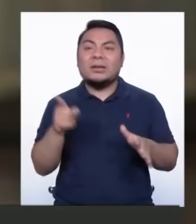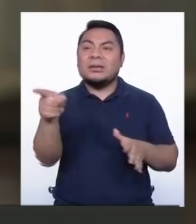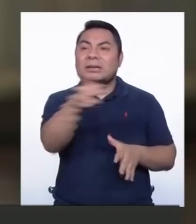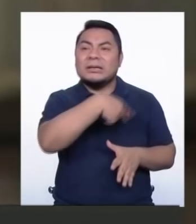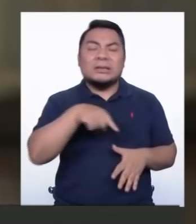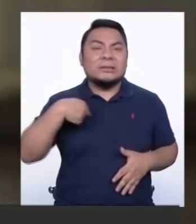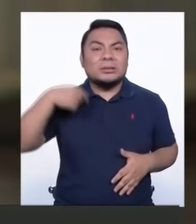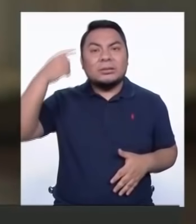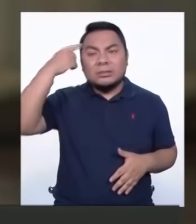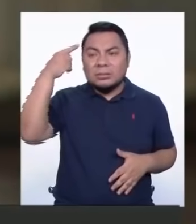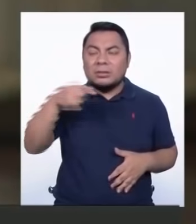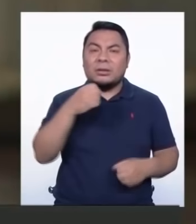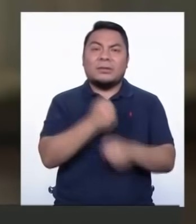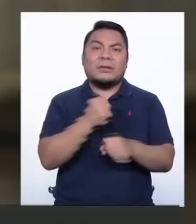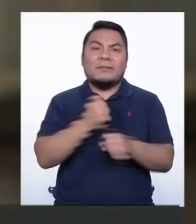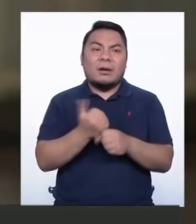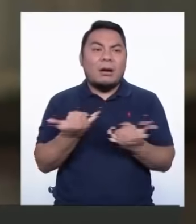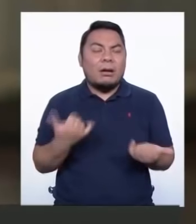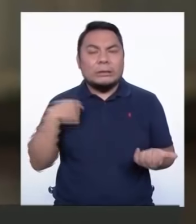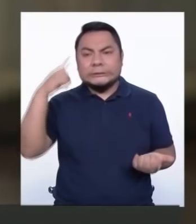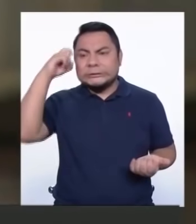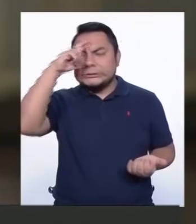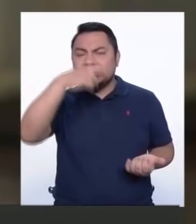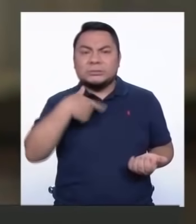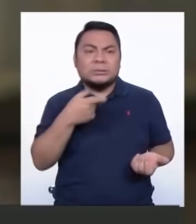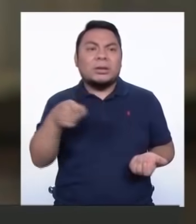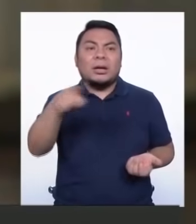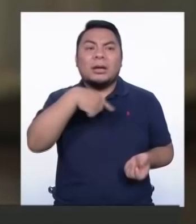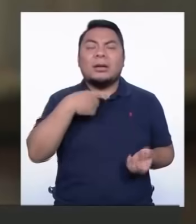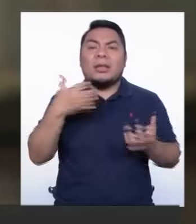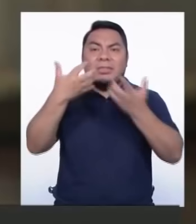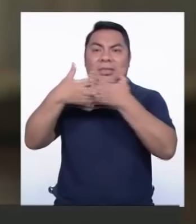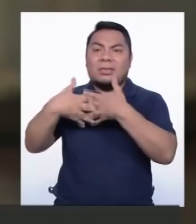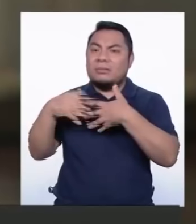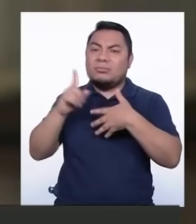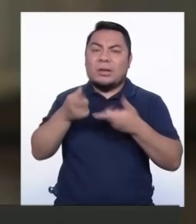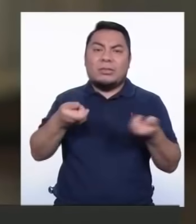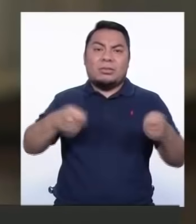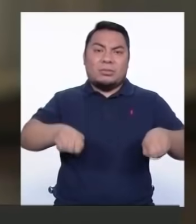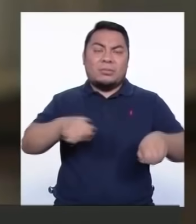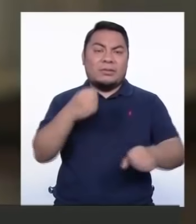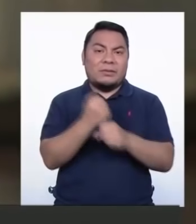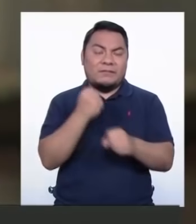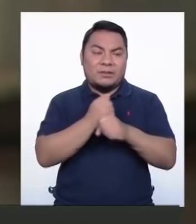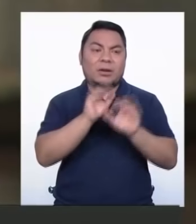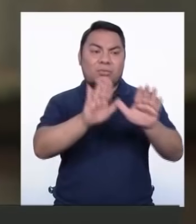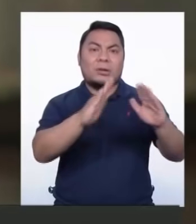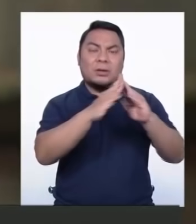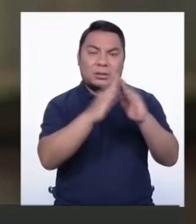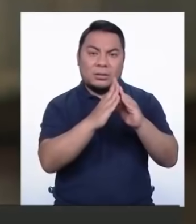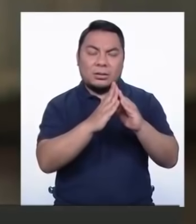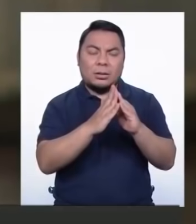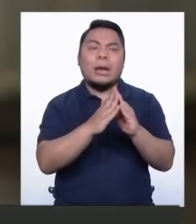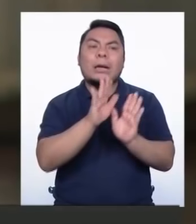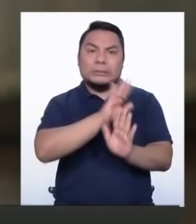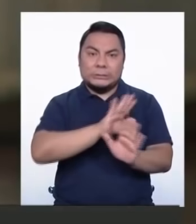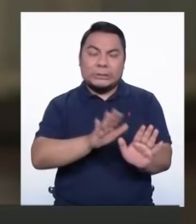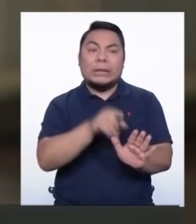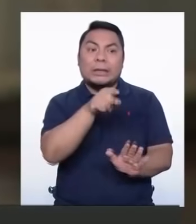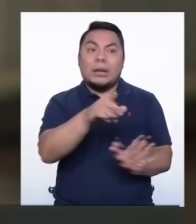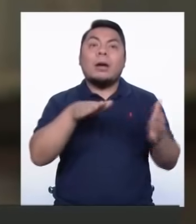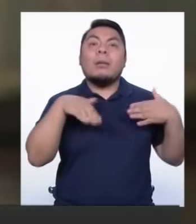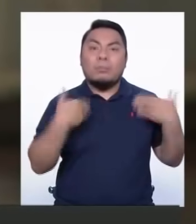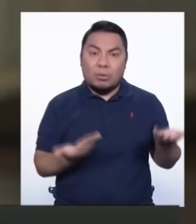quedar comprendidos en una situación de suspensión perfecta de labores, se abre la posibilidad de que puedan